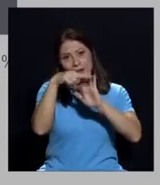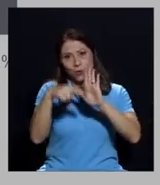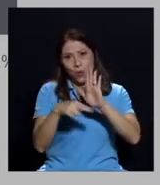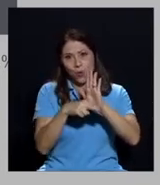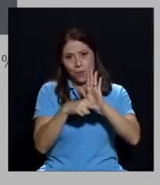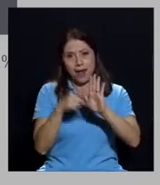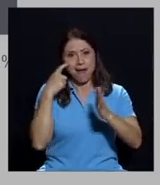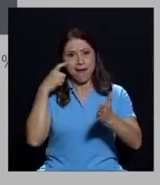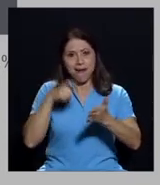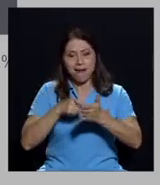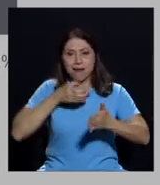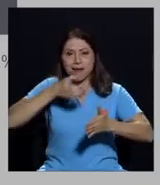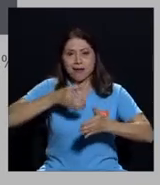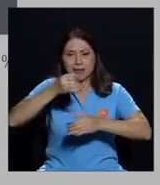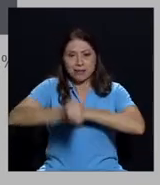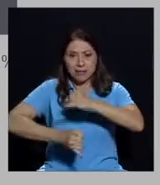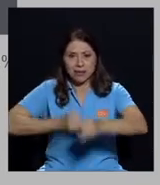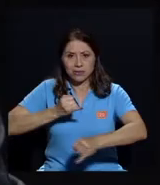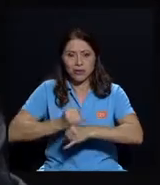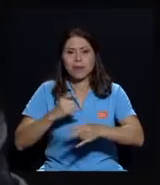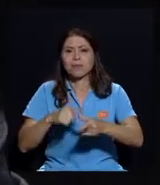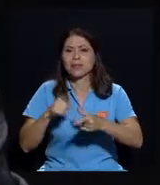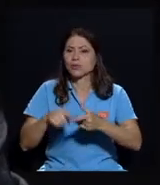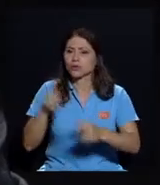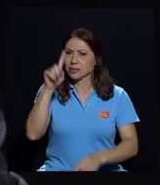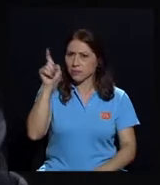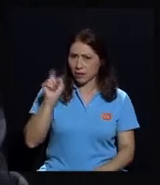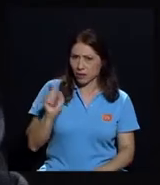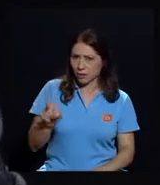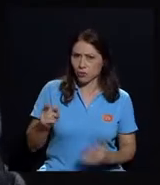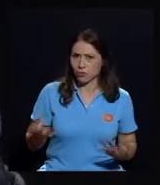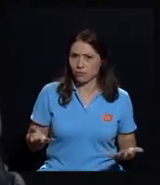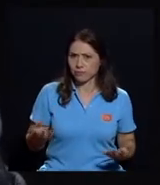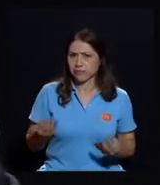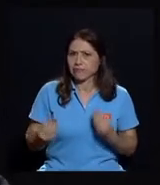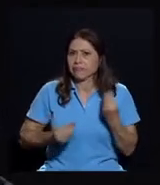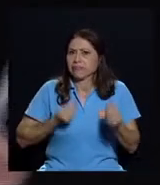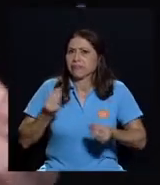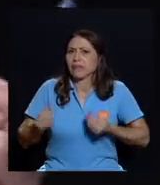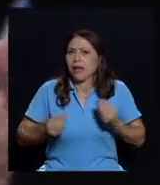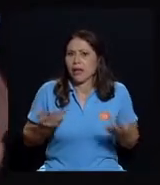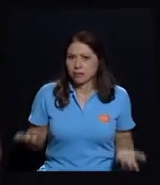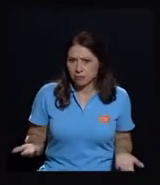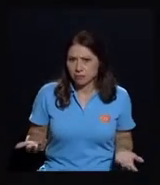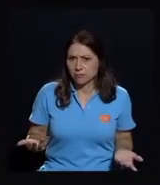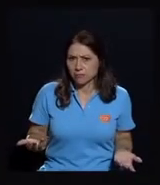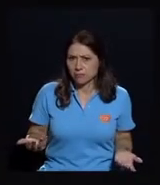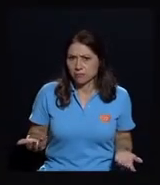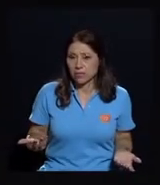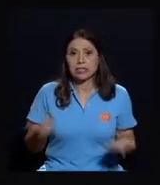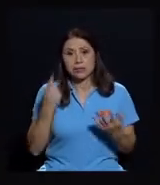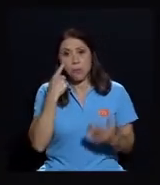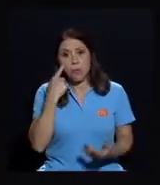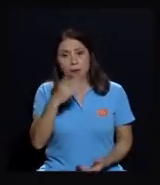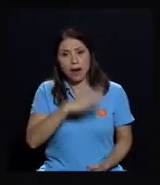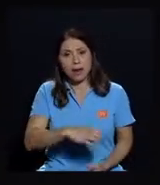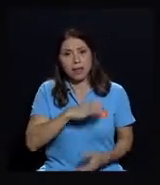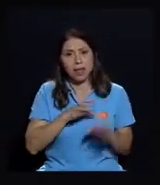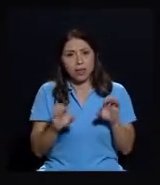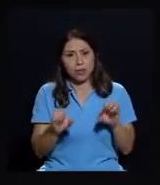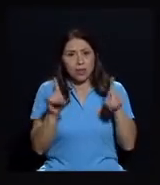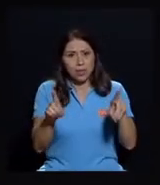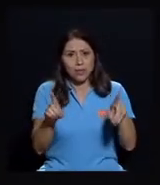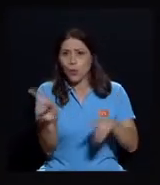internacionalmente la pregunta es bueno y qué hacer si tenemos que la calidad educativa no es por